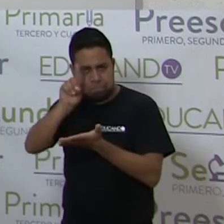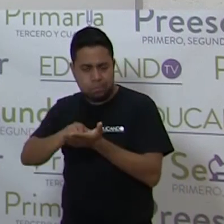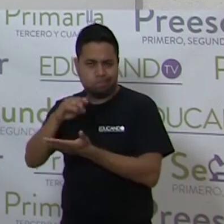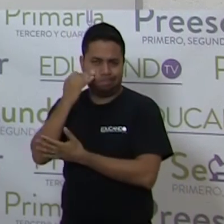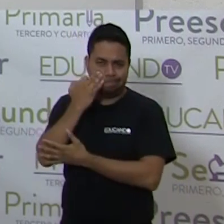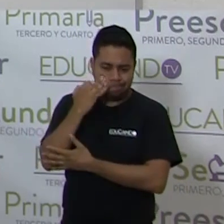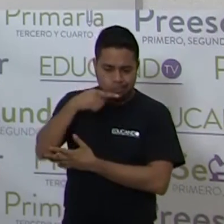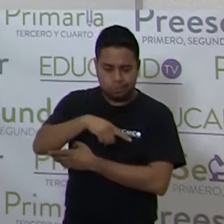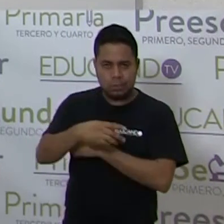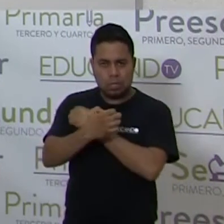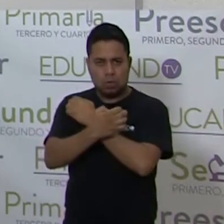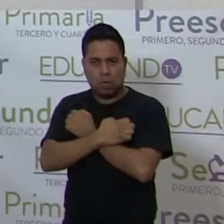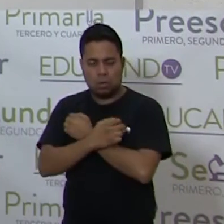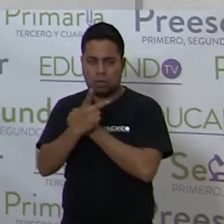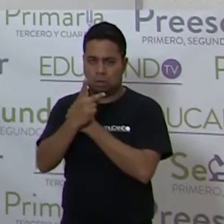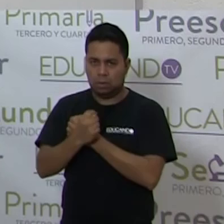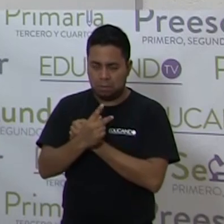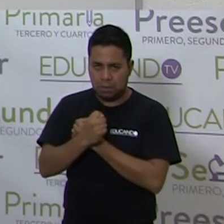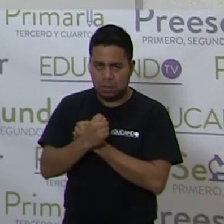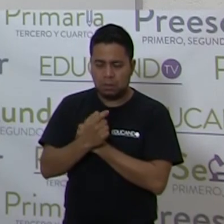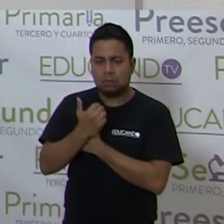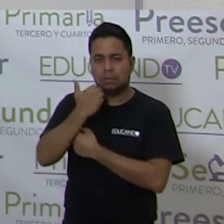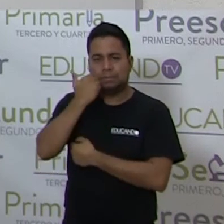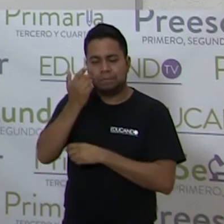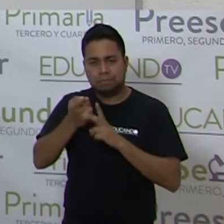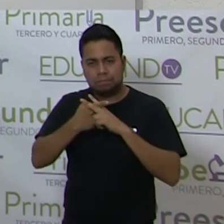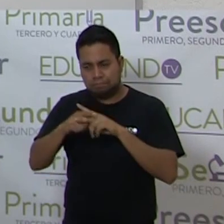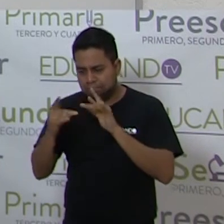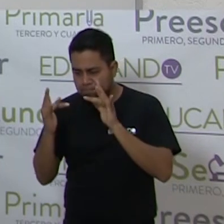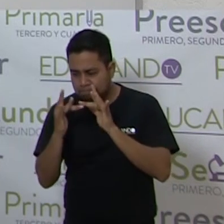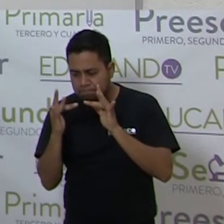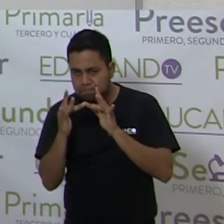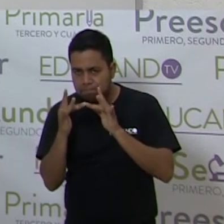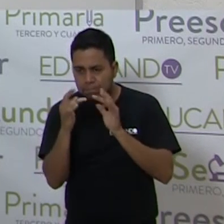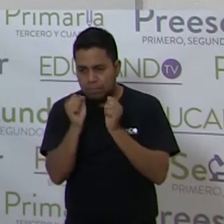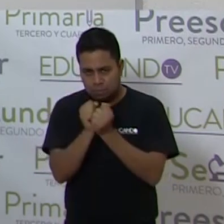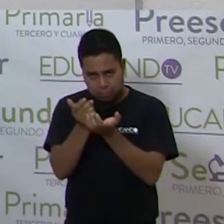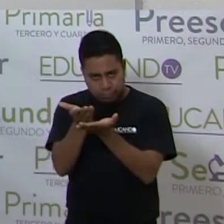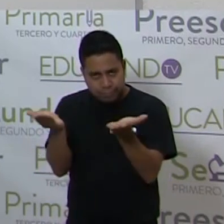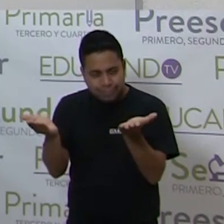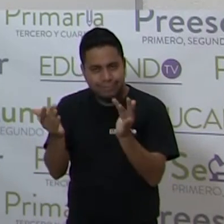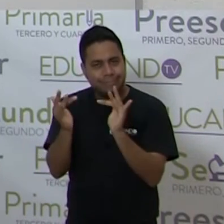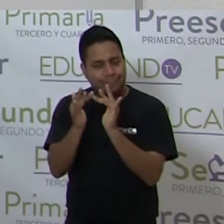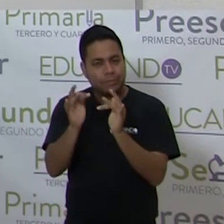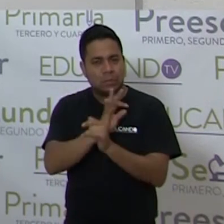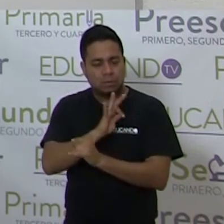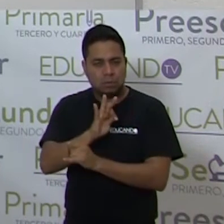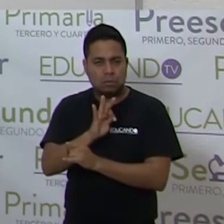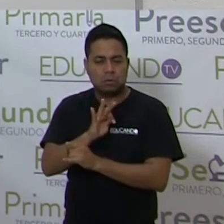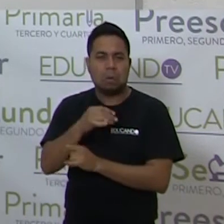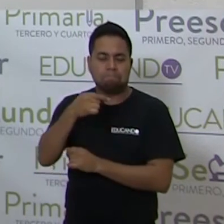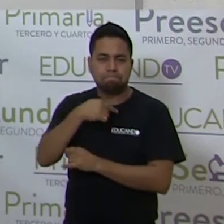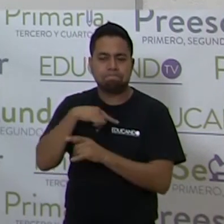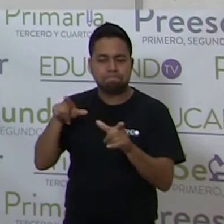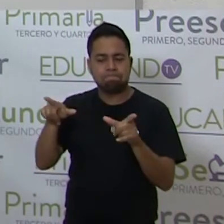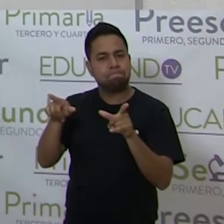TV. Queremos que empezar a interactuar con ustedes y creo que por mi parte